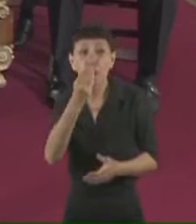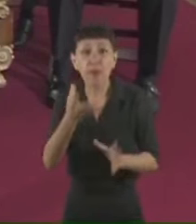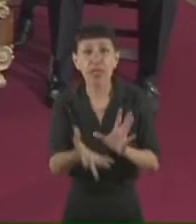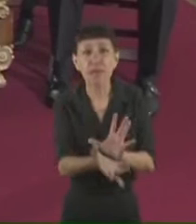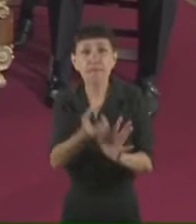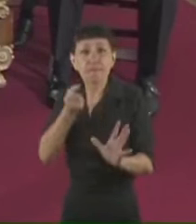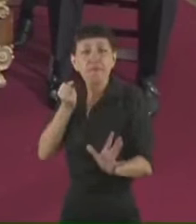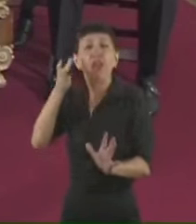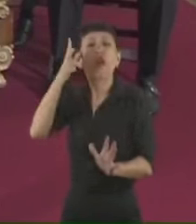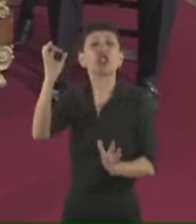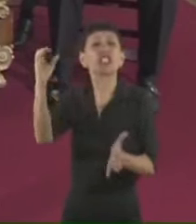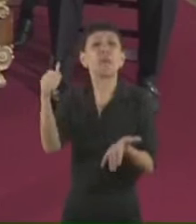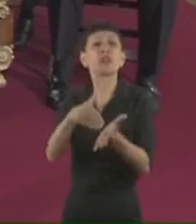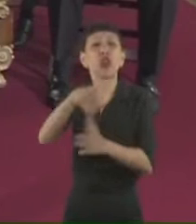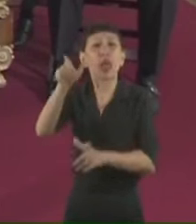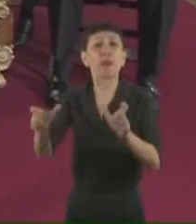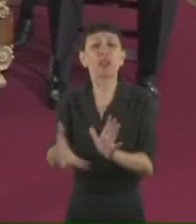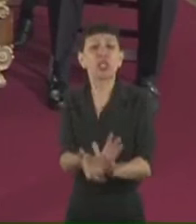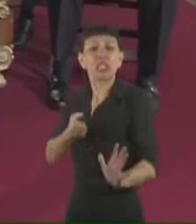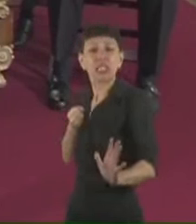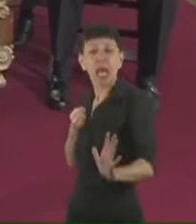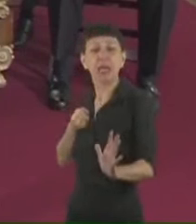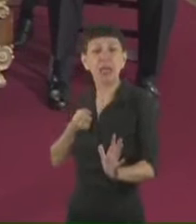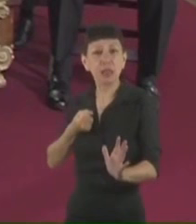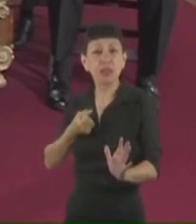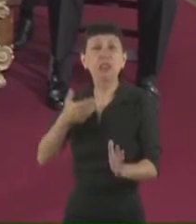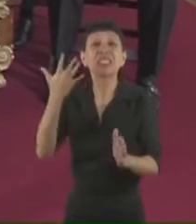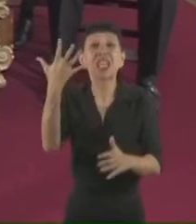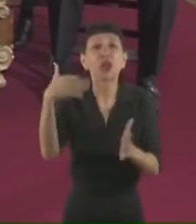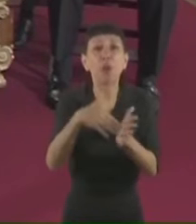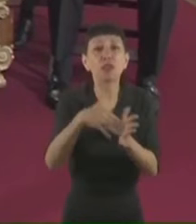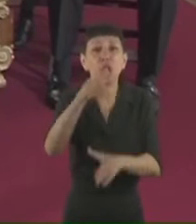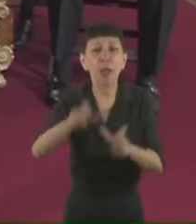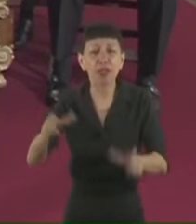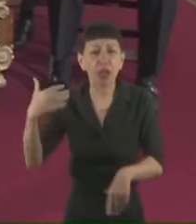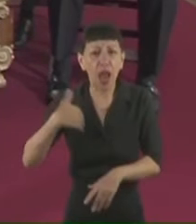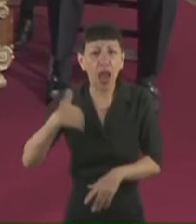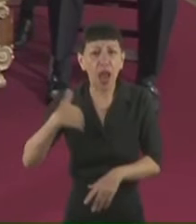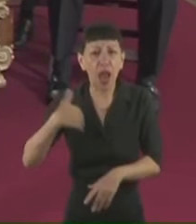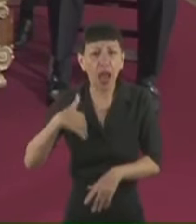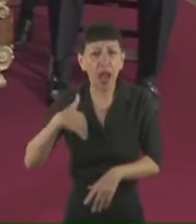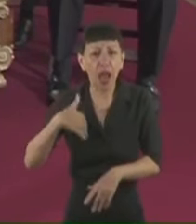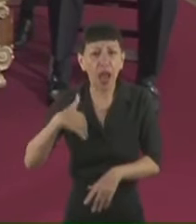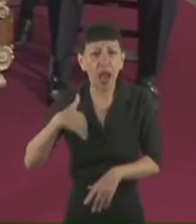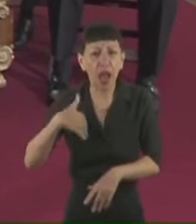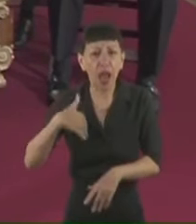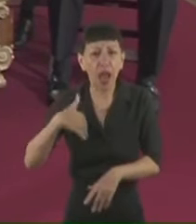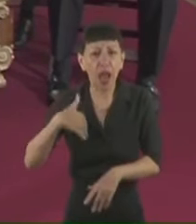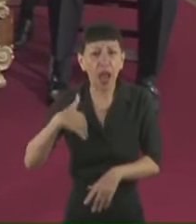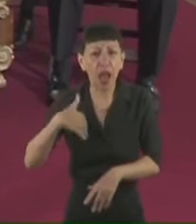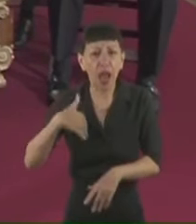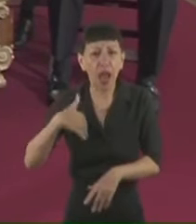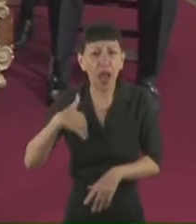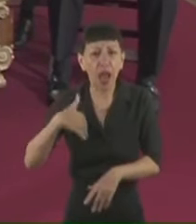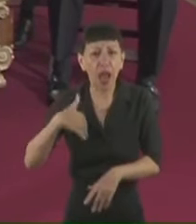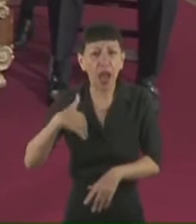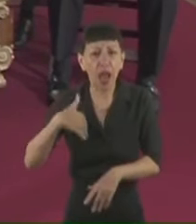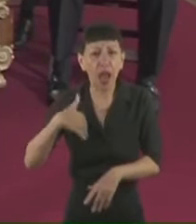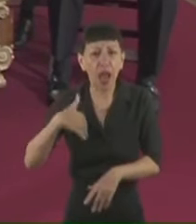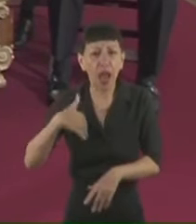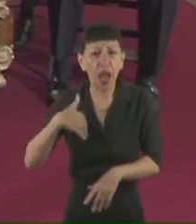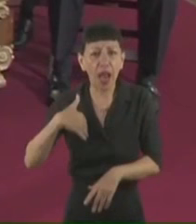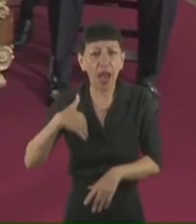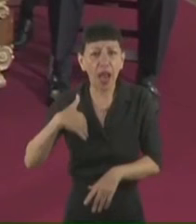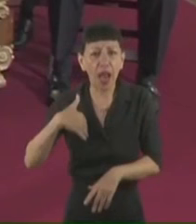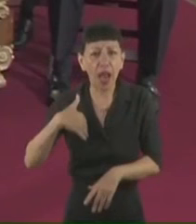2011 un tercio de los trabajadores formales son pobres tenemos una tasa de desempleo baja pero que se explica con empleo